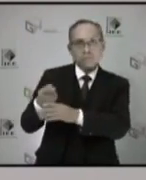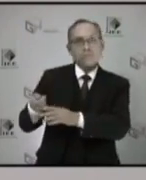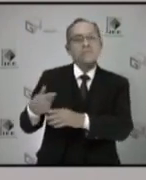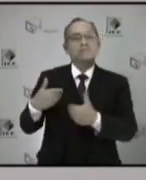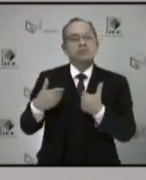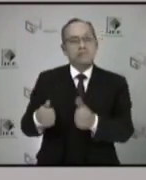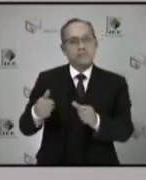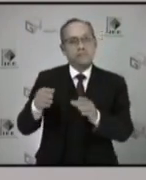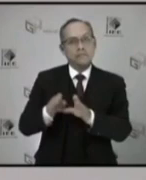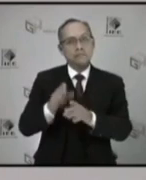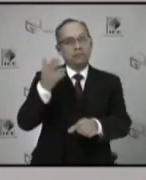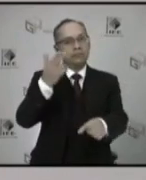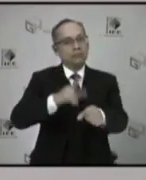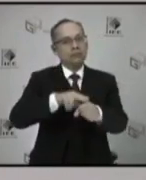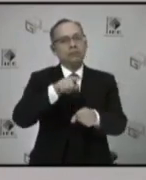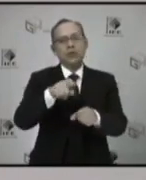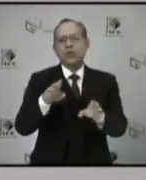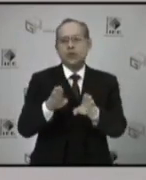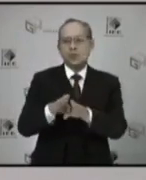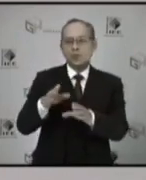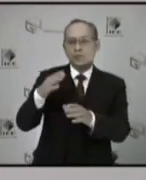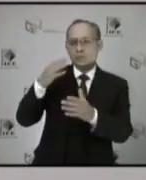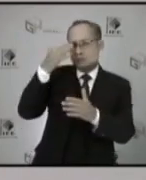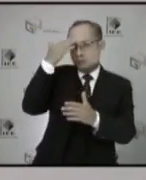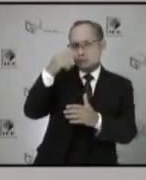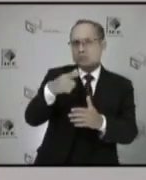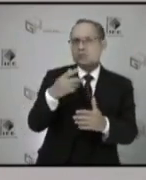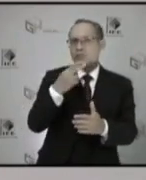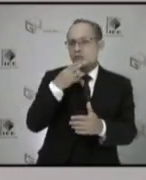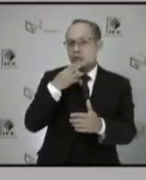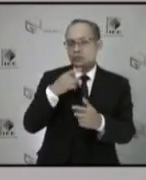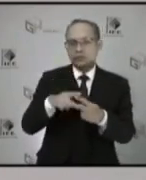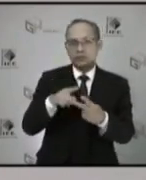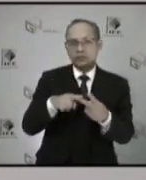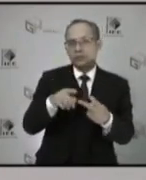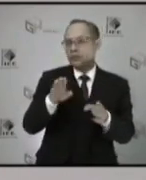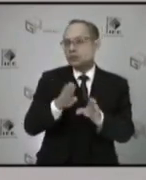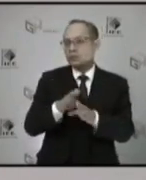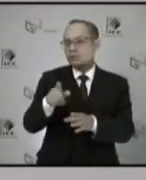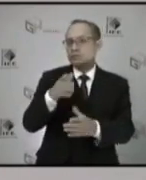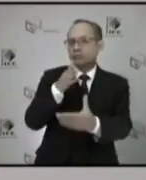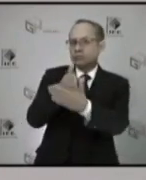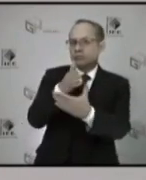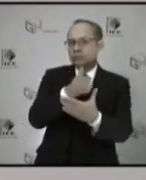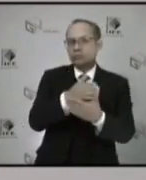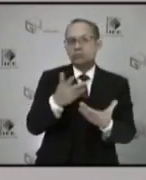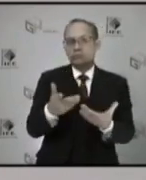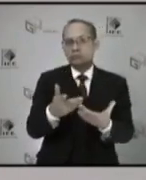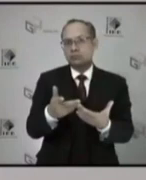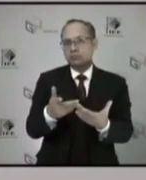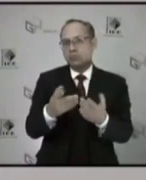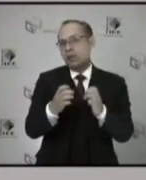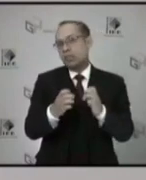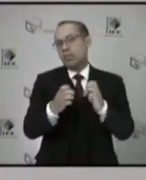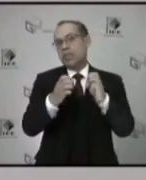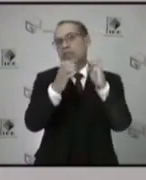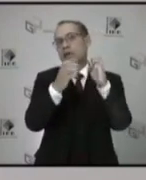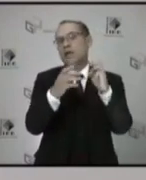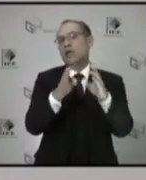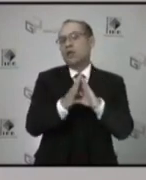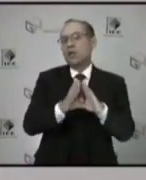deben utilizar correctamente los hospitales y no solamente como monumentos al elefante